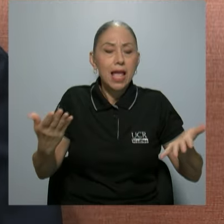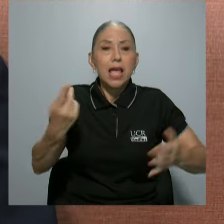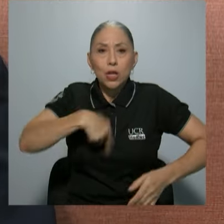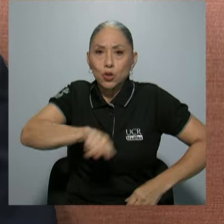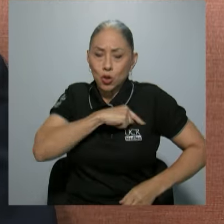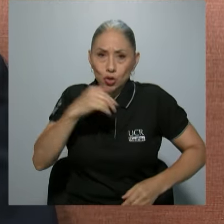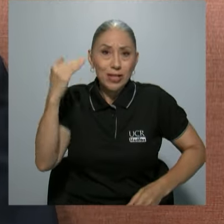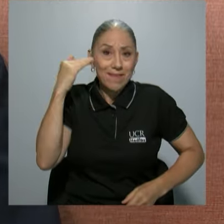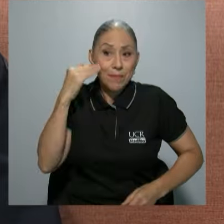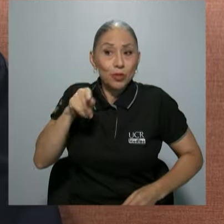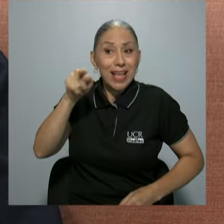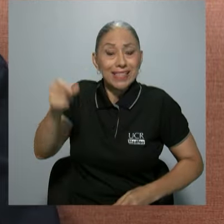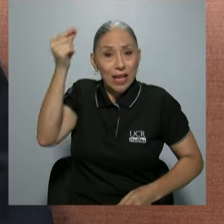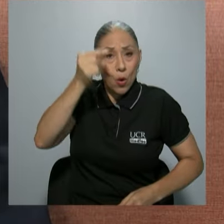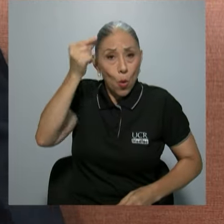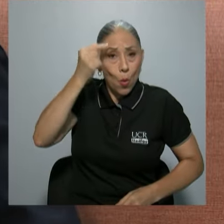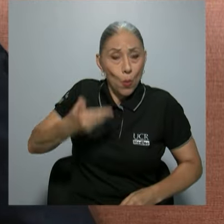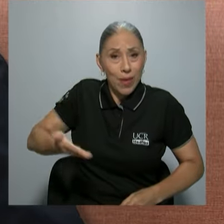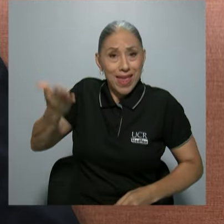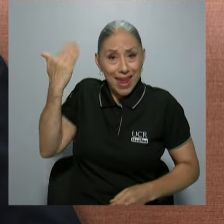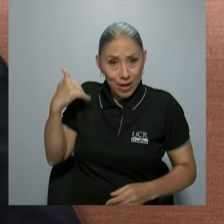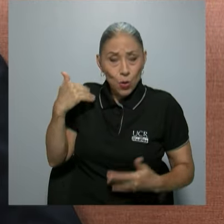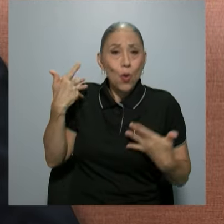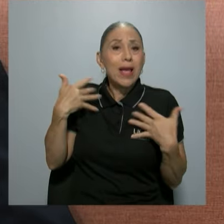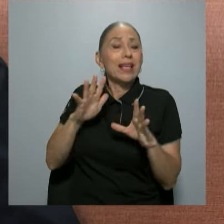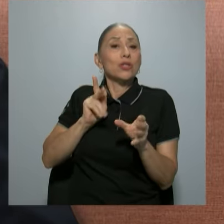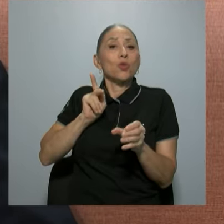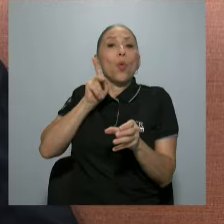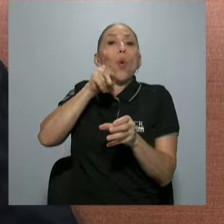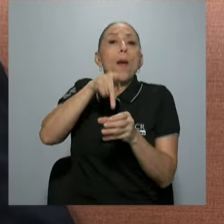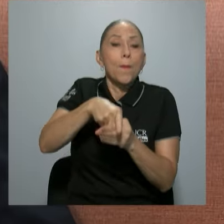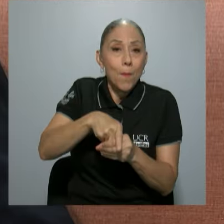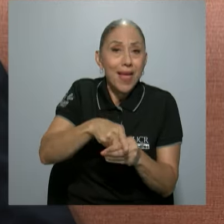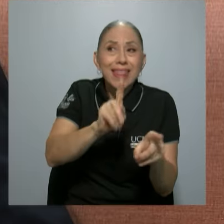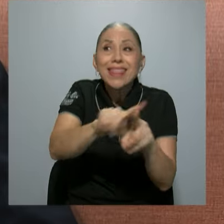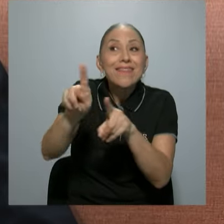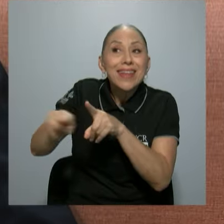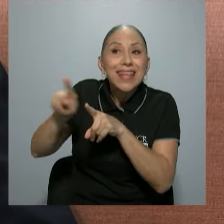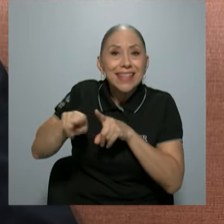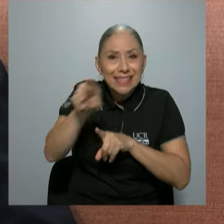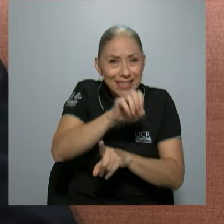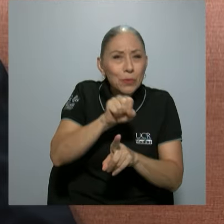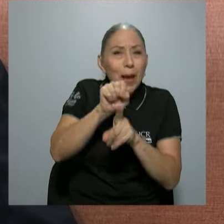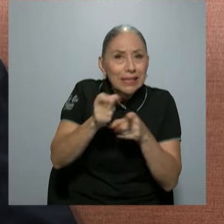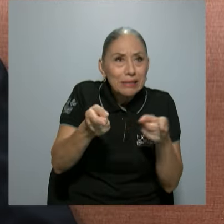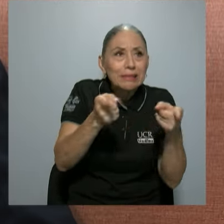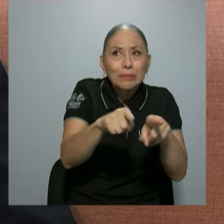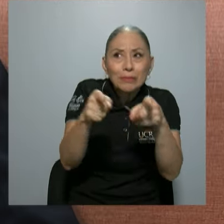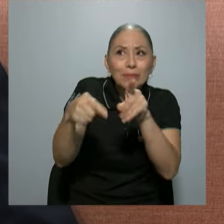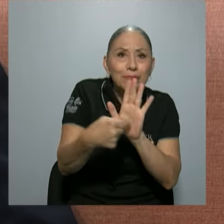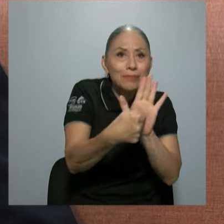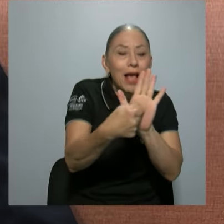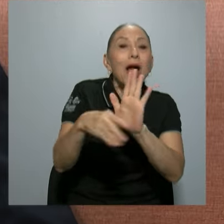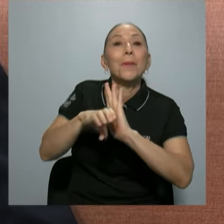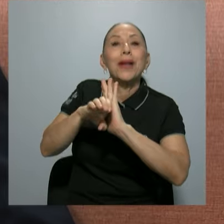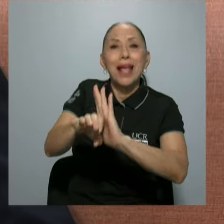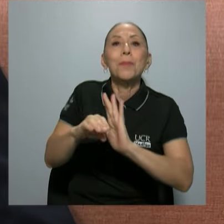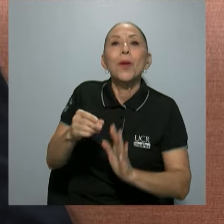gobierno estuvo involucrado en varios escandalillos de ese tipo, incluso de dádivas, como